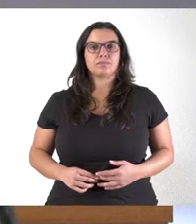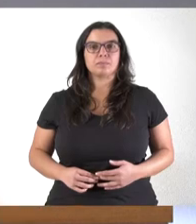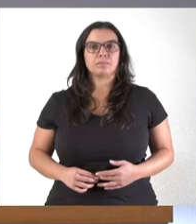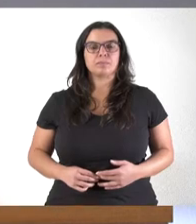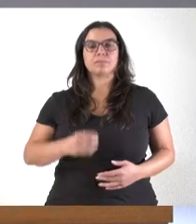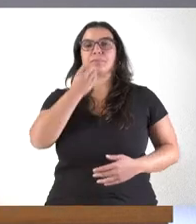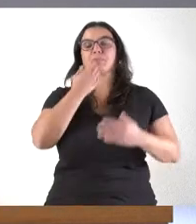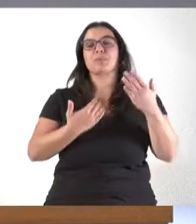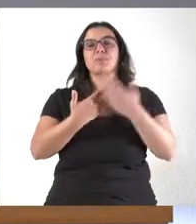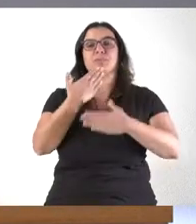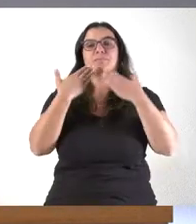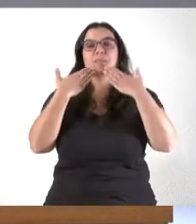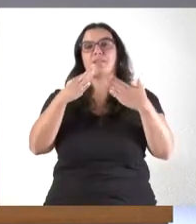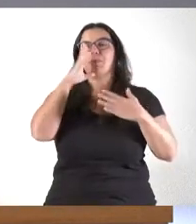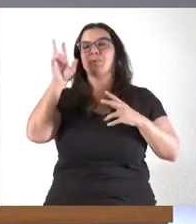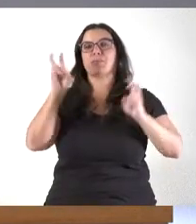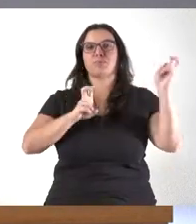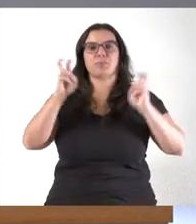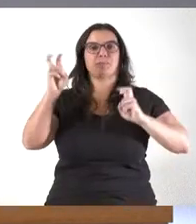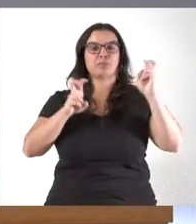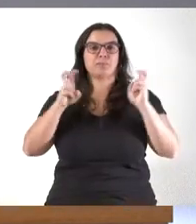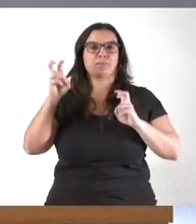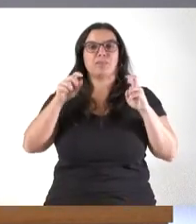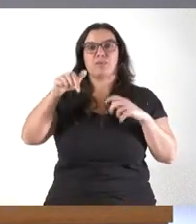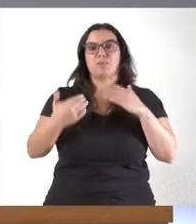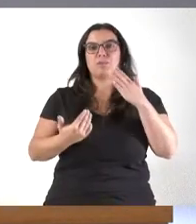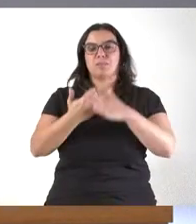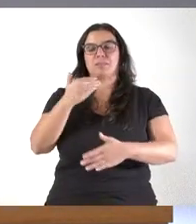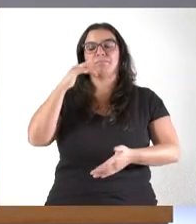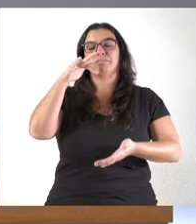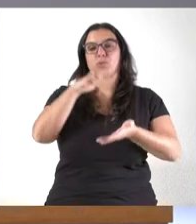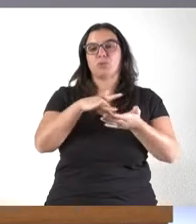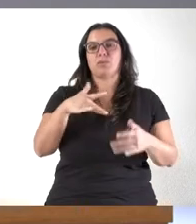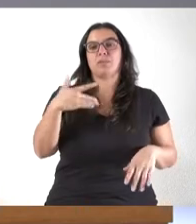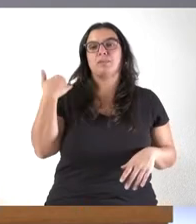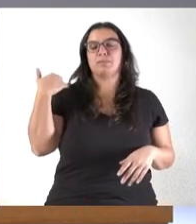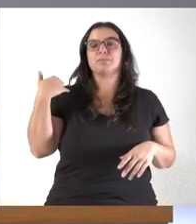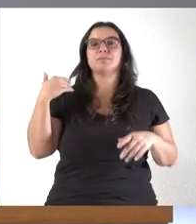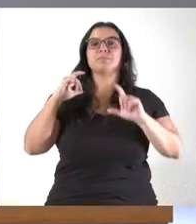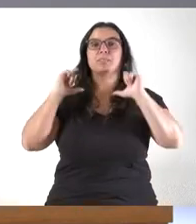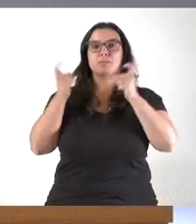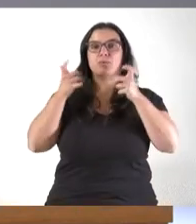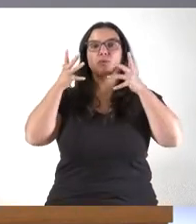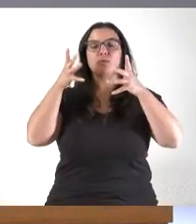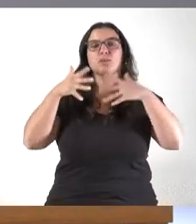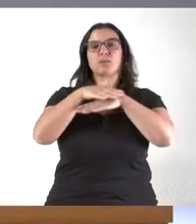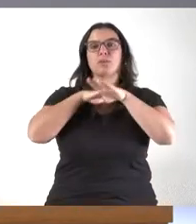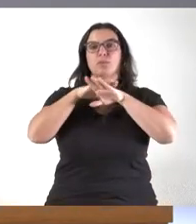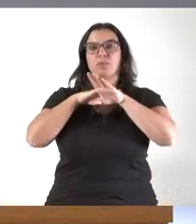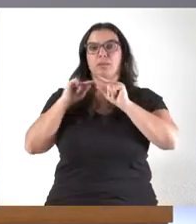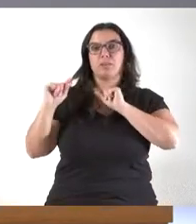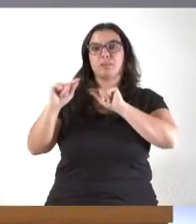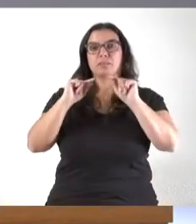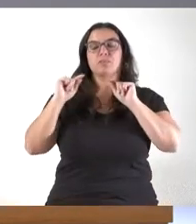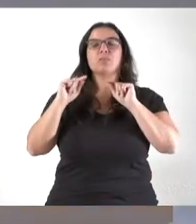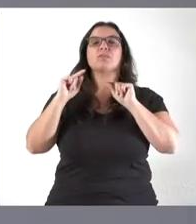todos los días y muchas gracias por su presencia esta mañana en donde hemos tenido ya la reunión del Consejo de gobierno y pasamos a